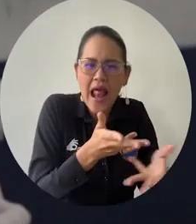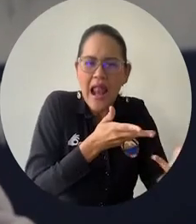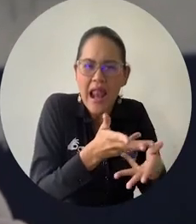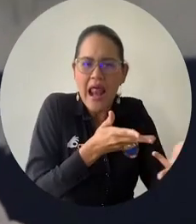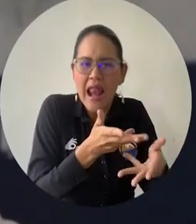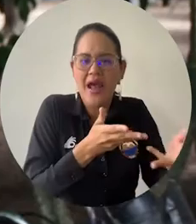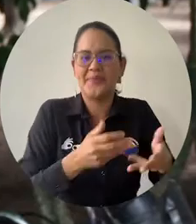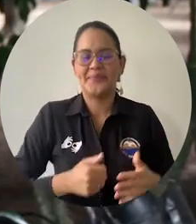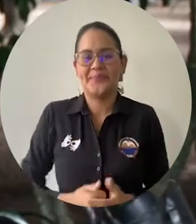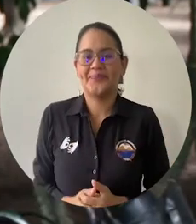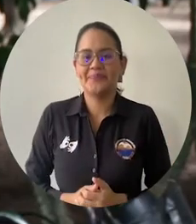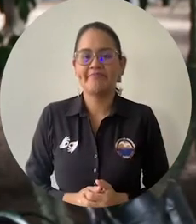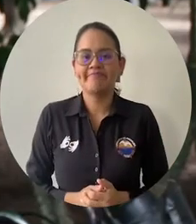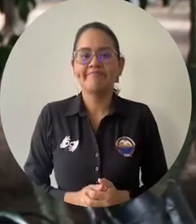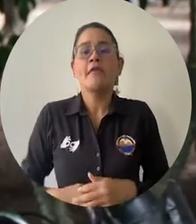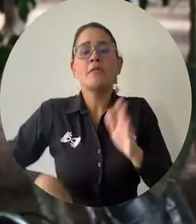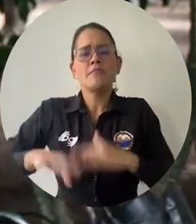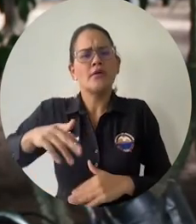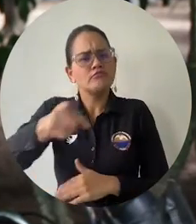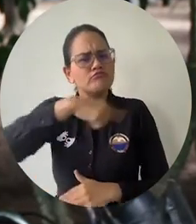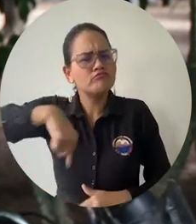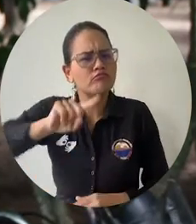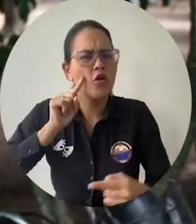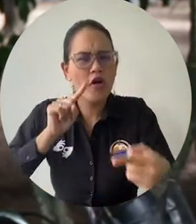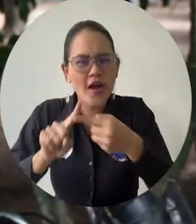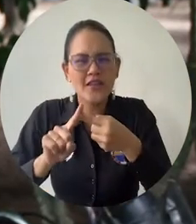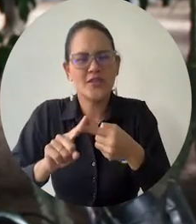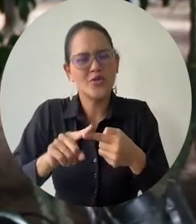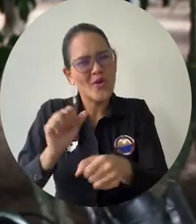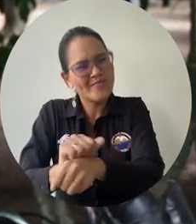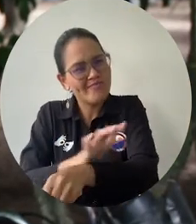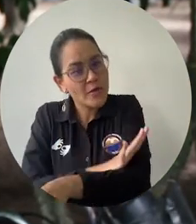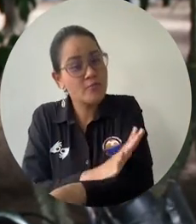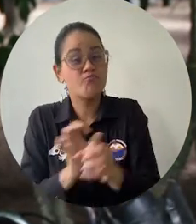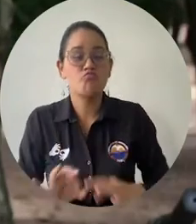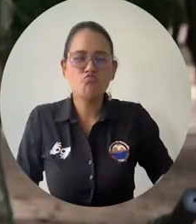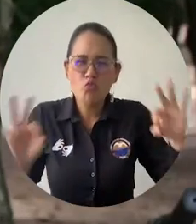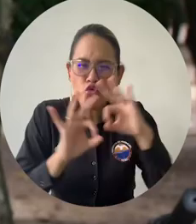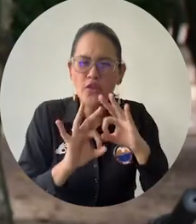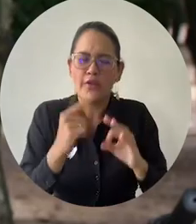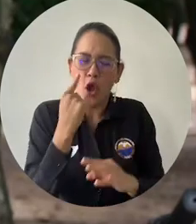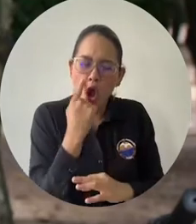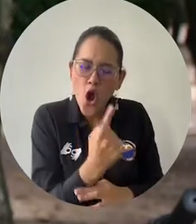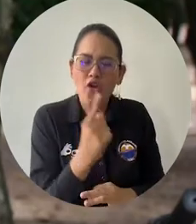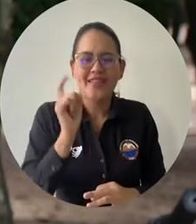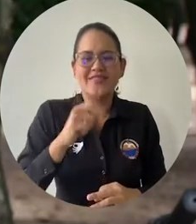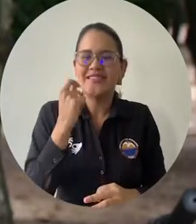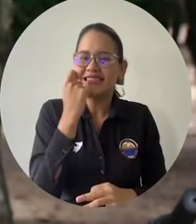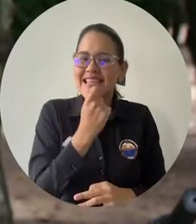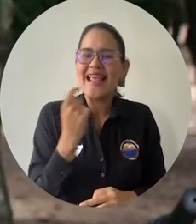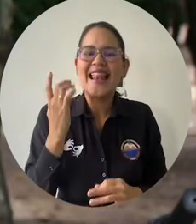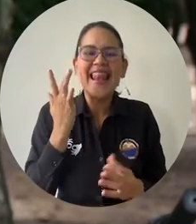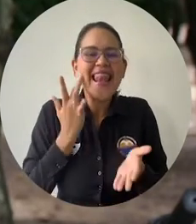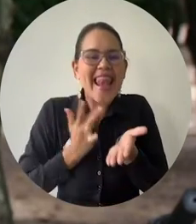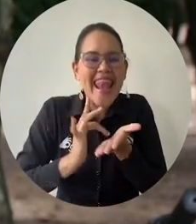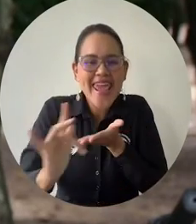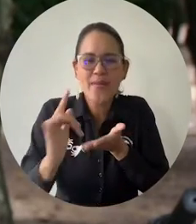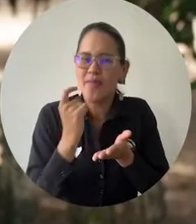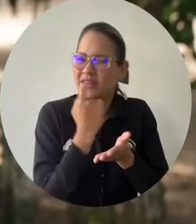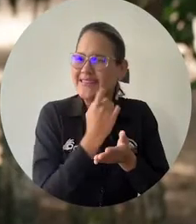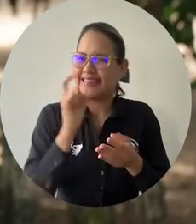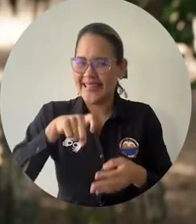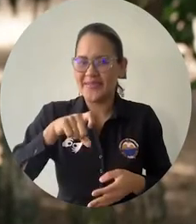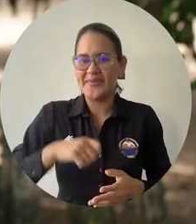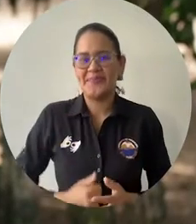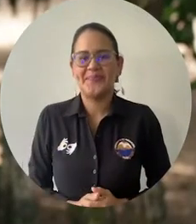Alcaldía Municipal. Se trata de crear una sensibilización a través de la educación sobre la importancia de la salud bucal y de los cuidados que se deben tener.